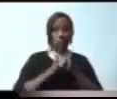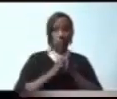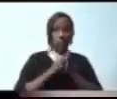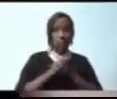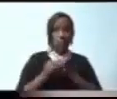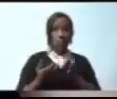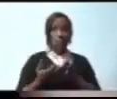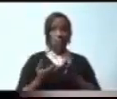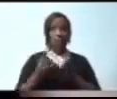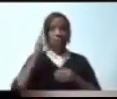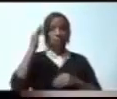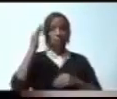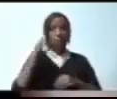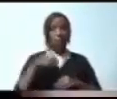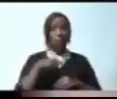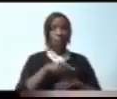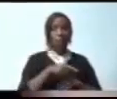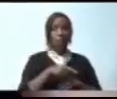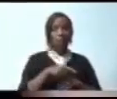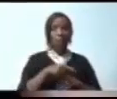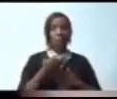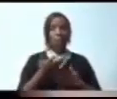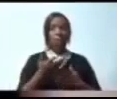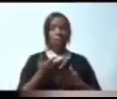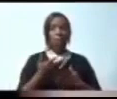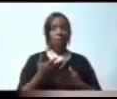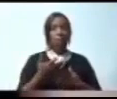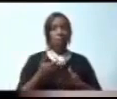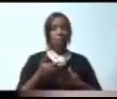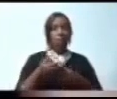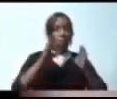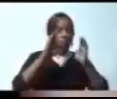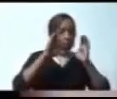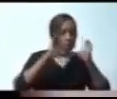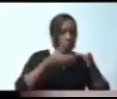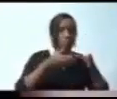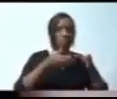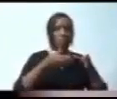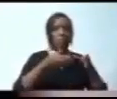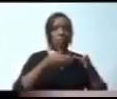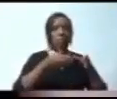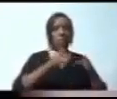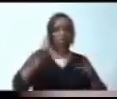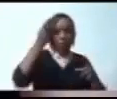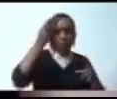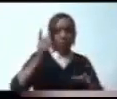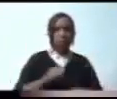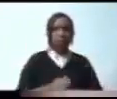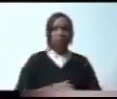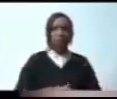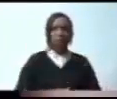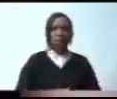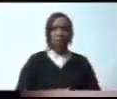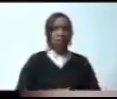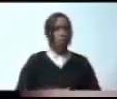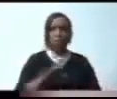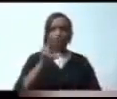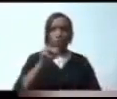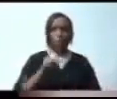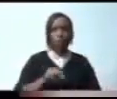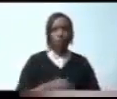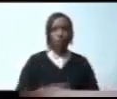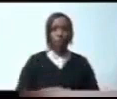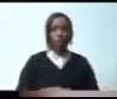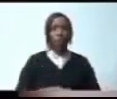música, pero yo no dejo la política. Yo no voy a dejar de alzar mi voz para que toda esa gente que no tiene